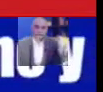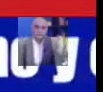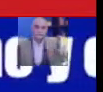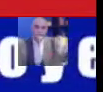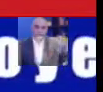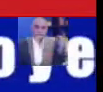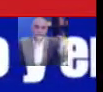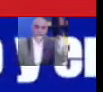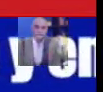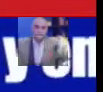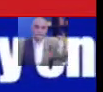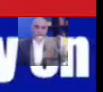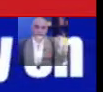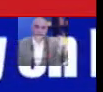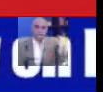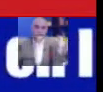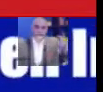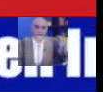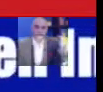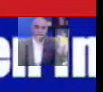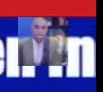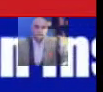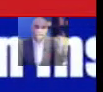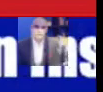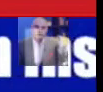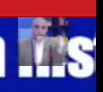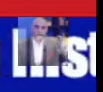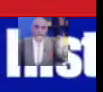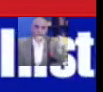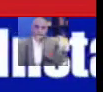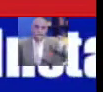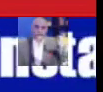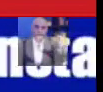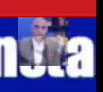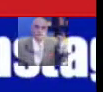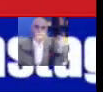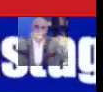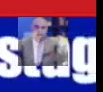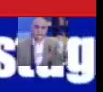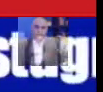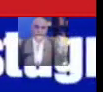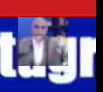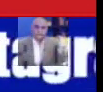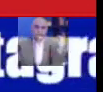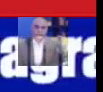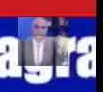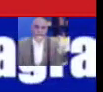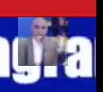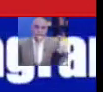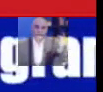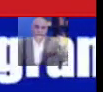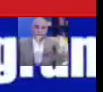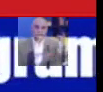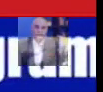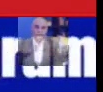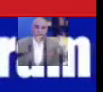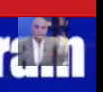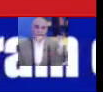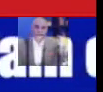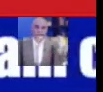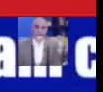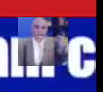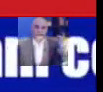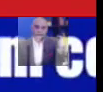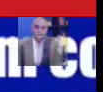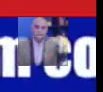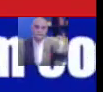la mujer merece todo nuestro respeto, y creo que son precisamente mujeres